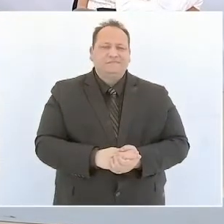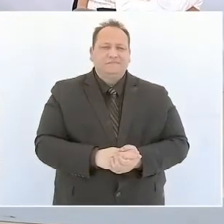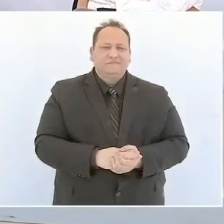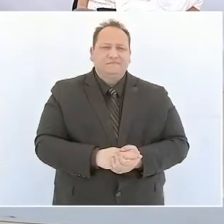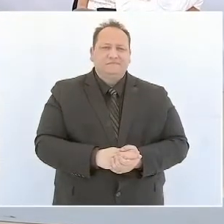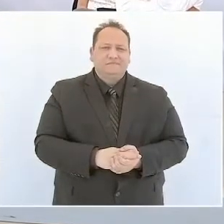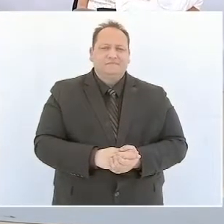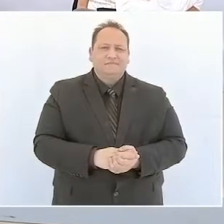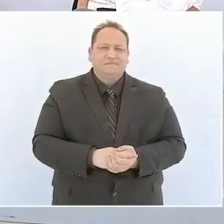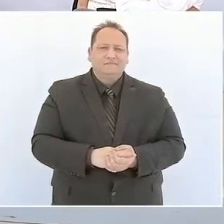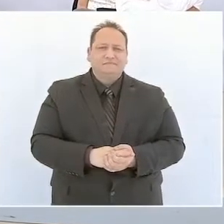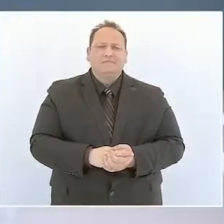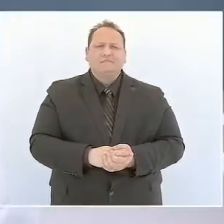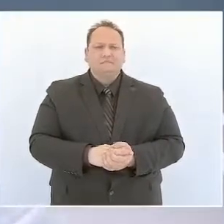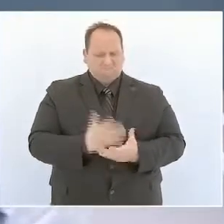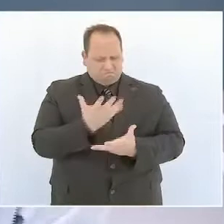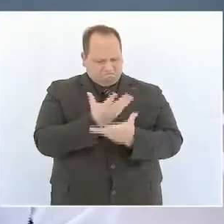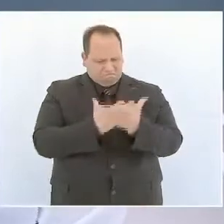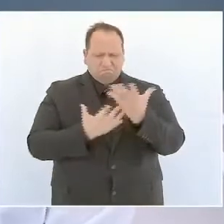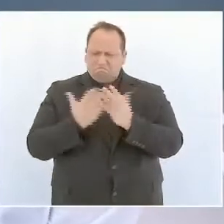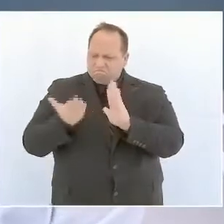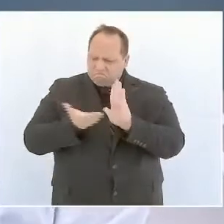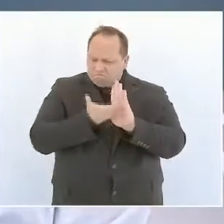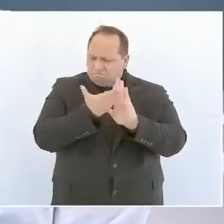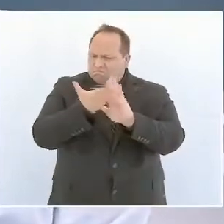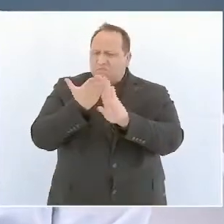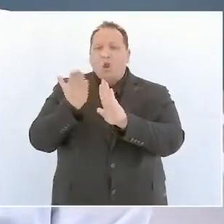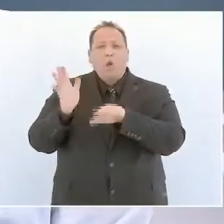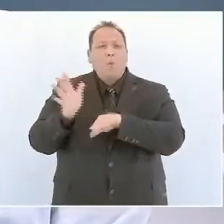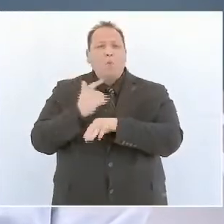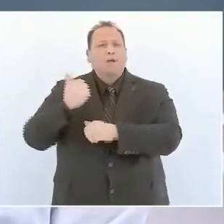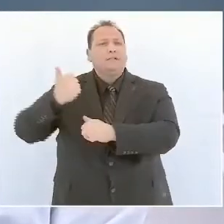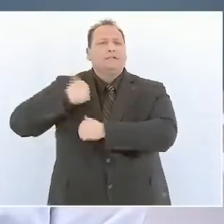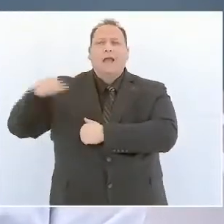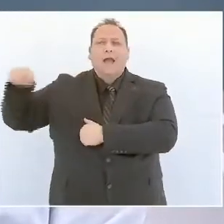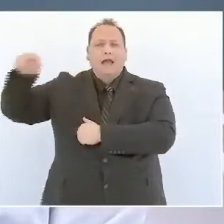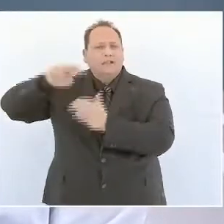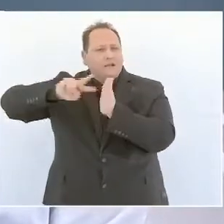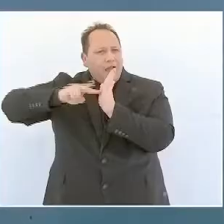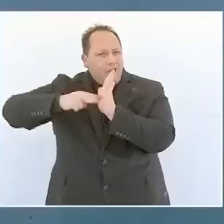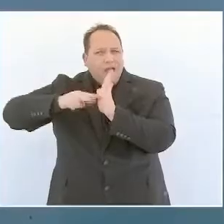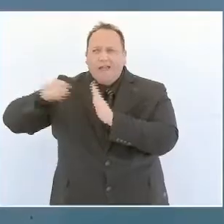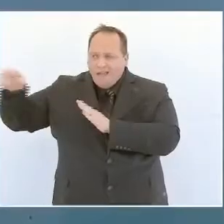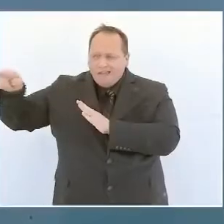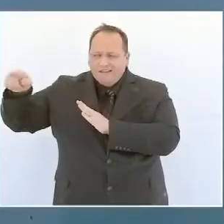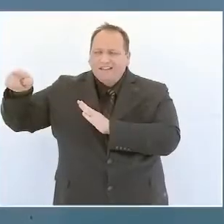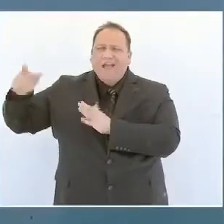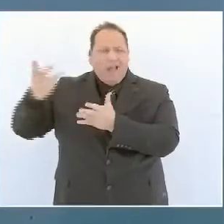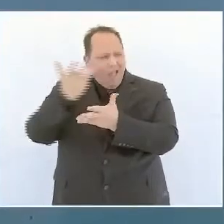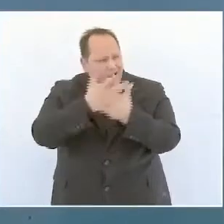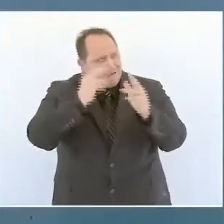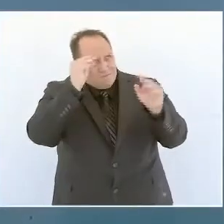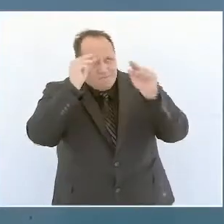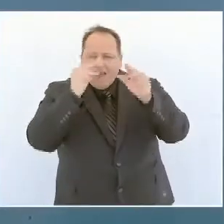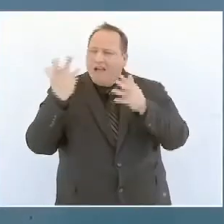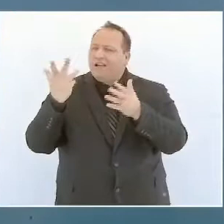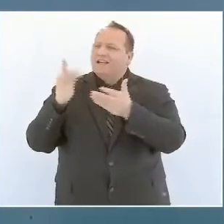Esto es posible por los ingenieros militares, a los que les agradecemos